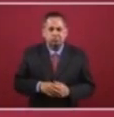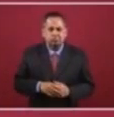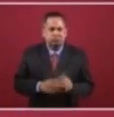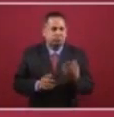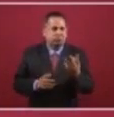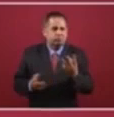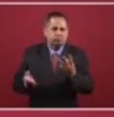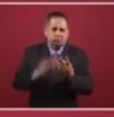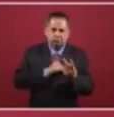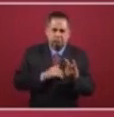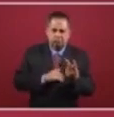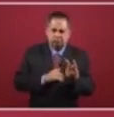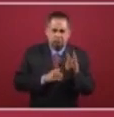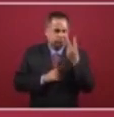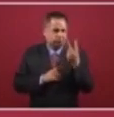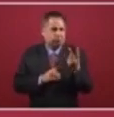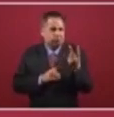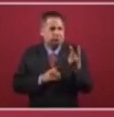dos.